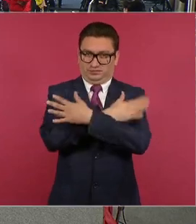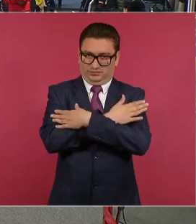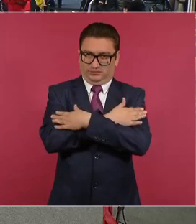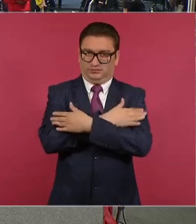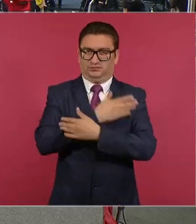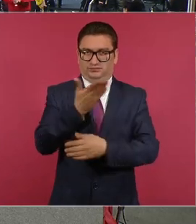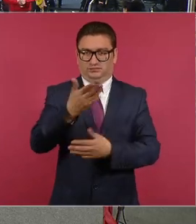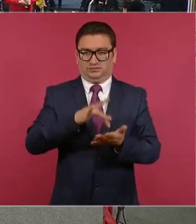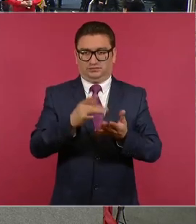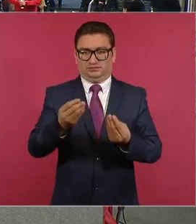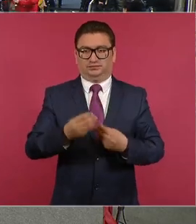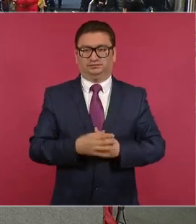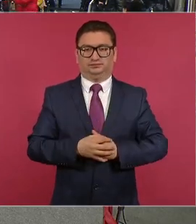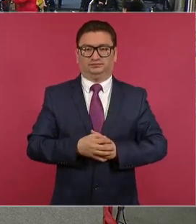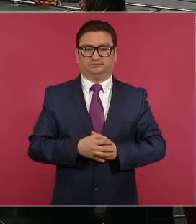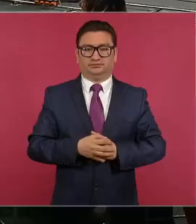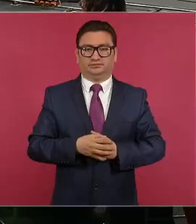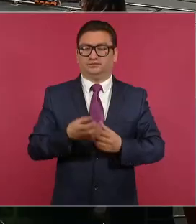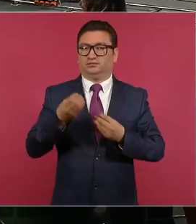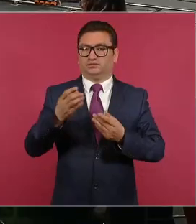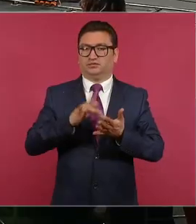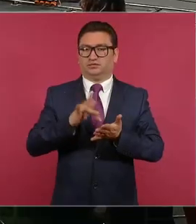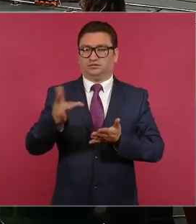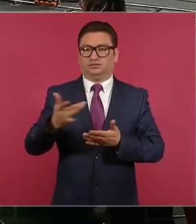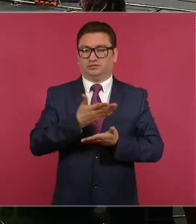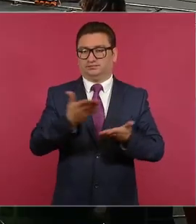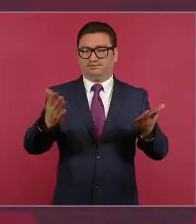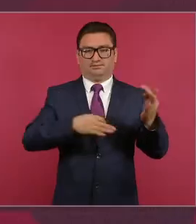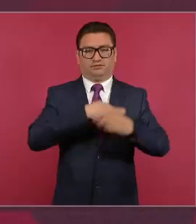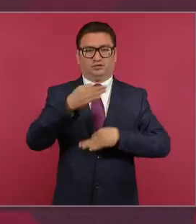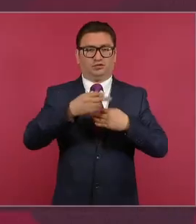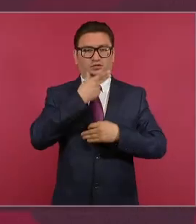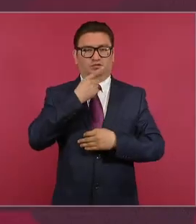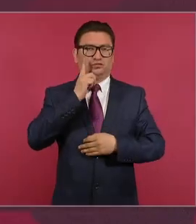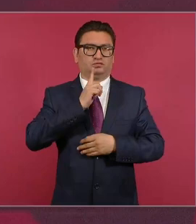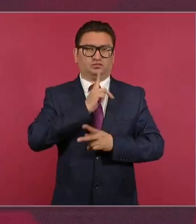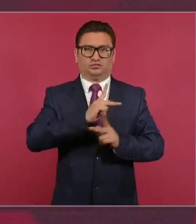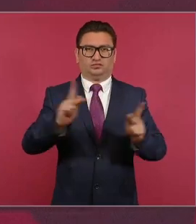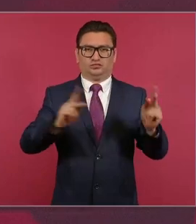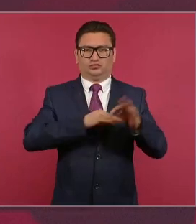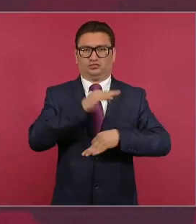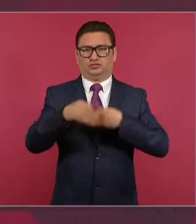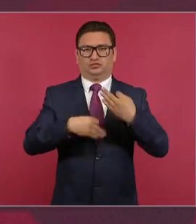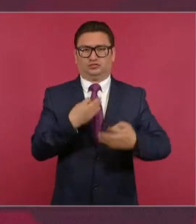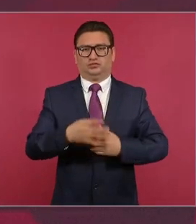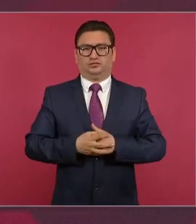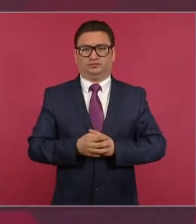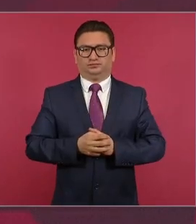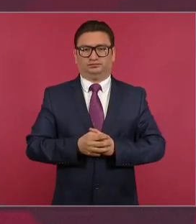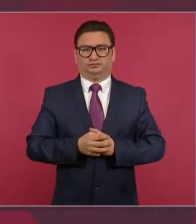gracias. Sí, muchas gracias a todas, a todos por